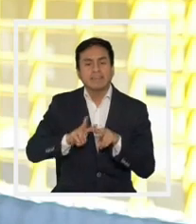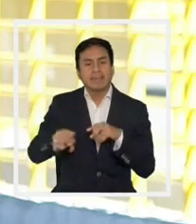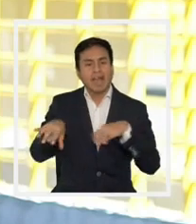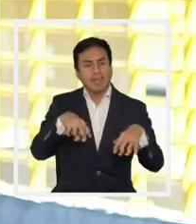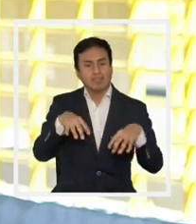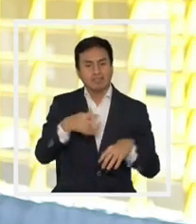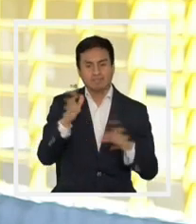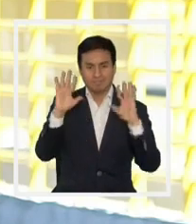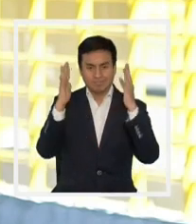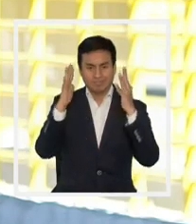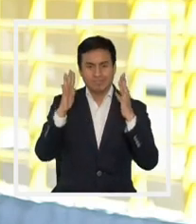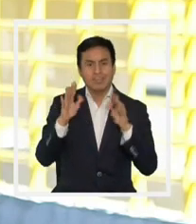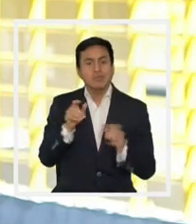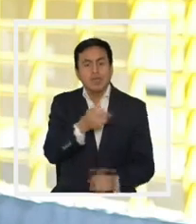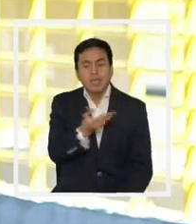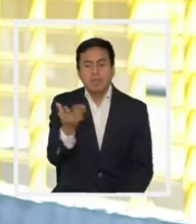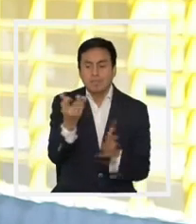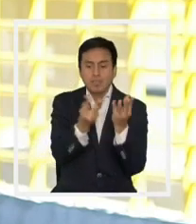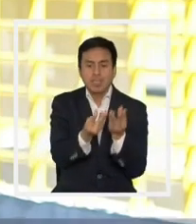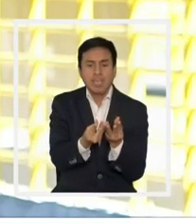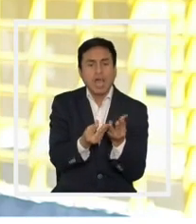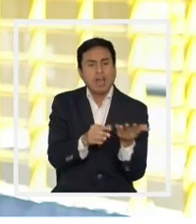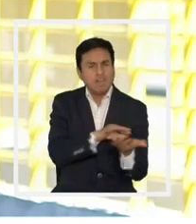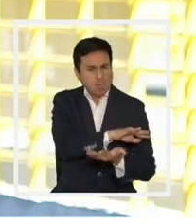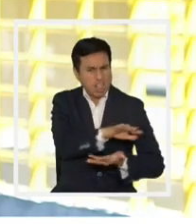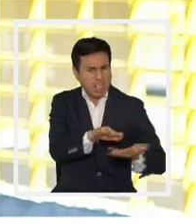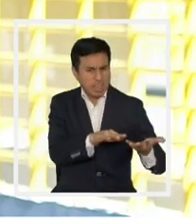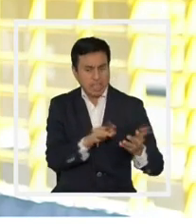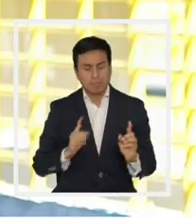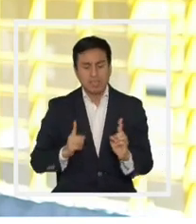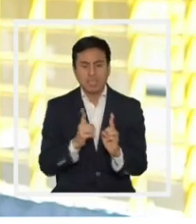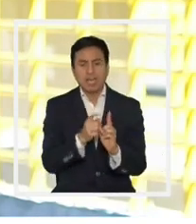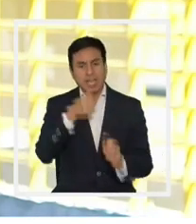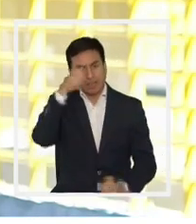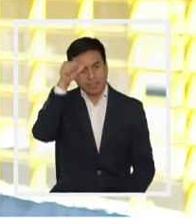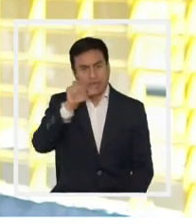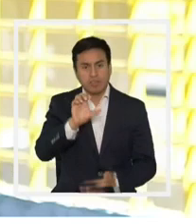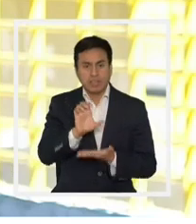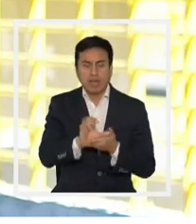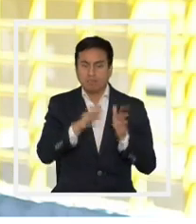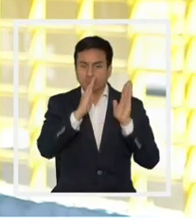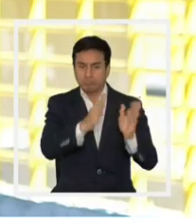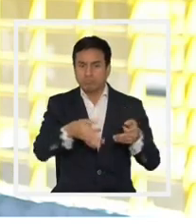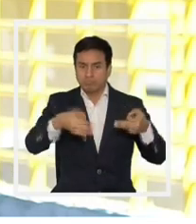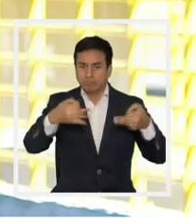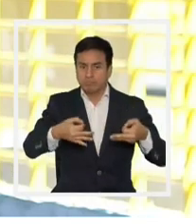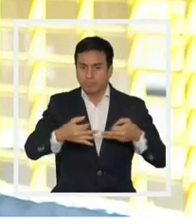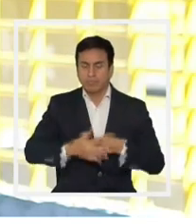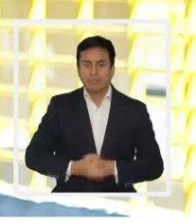actos, son una pequeña minoría violenta que va a ser perseguida y castigada por el Estado como corresponde.